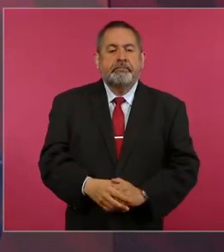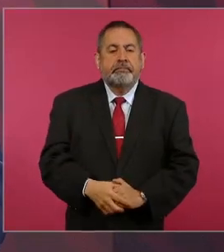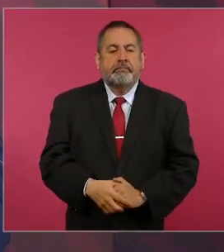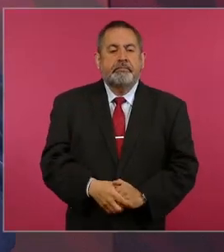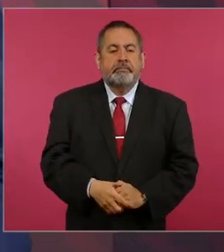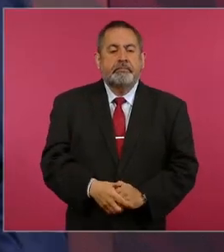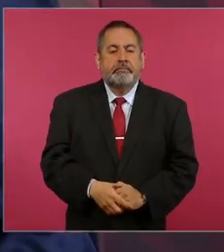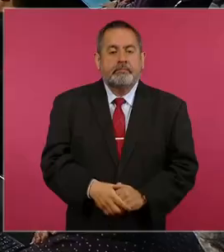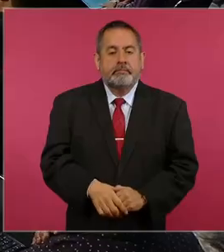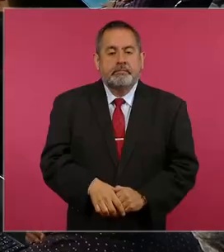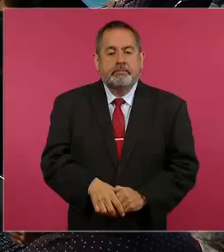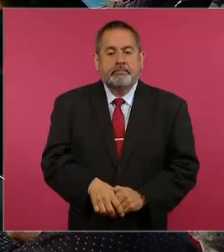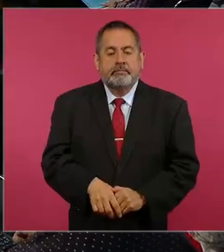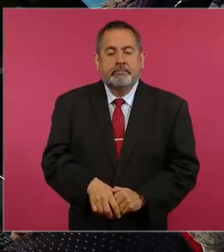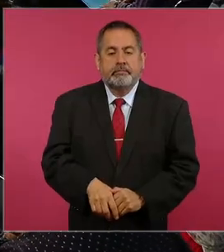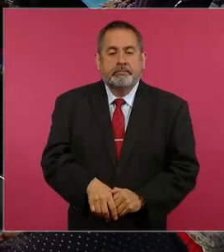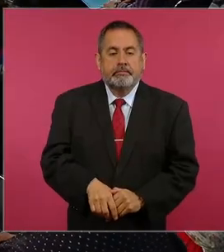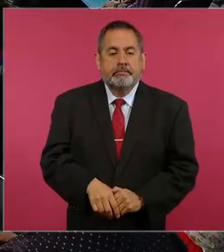Y sí, a